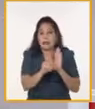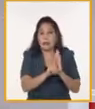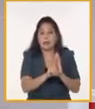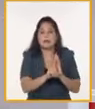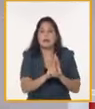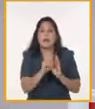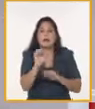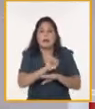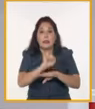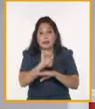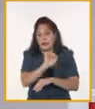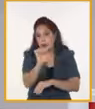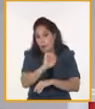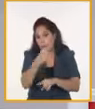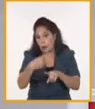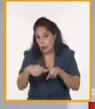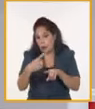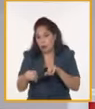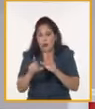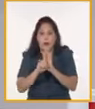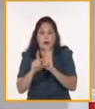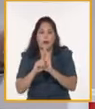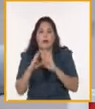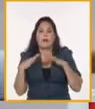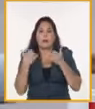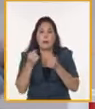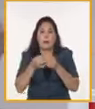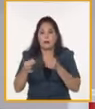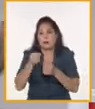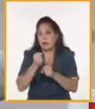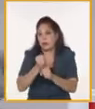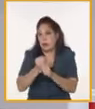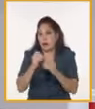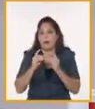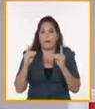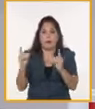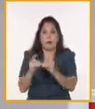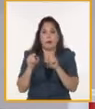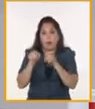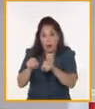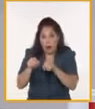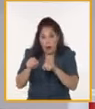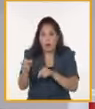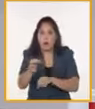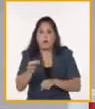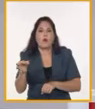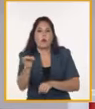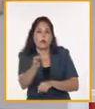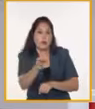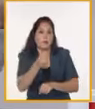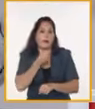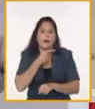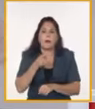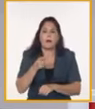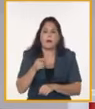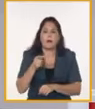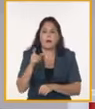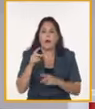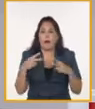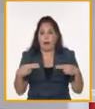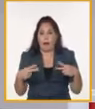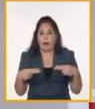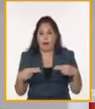transporte y las que radican en las direcciones de trabajo unas oficinas que tienen determinados municipios Como por ejemplo el municipio de Cárdenas en